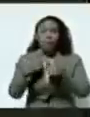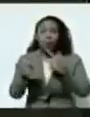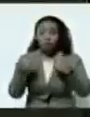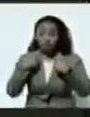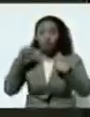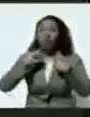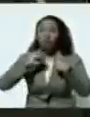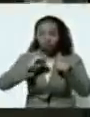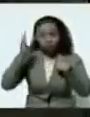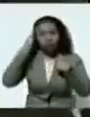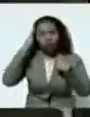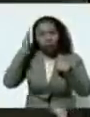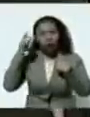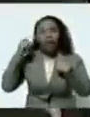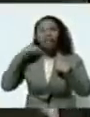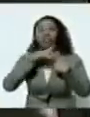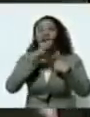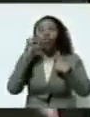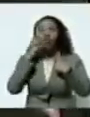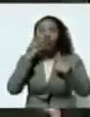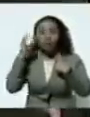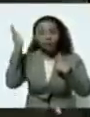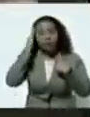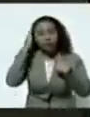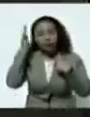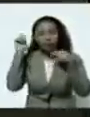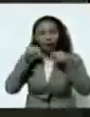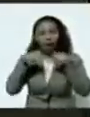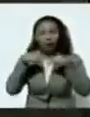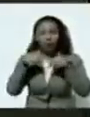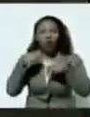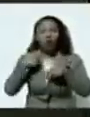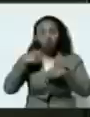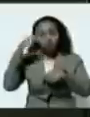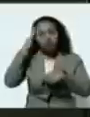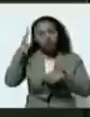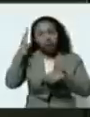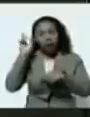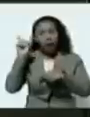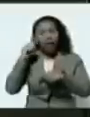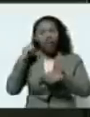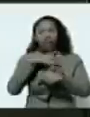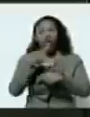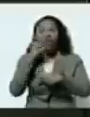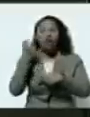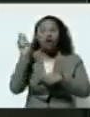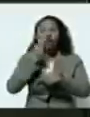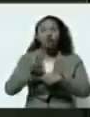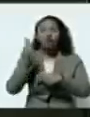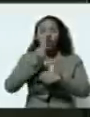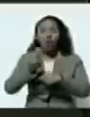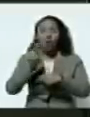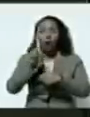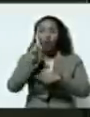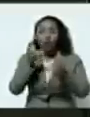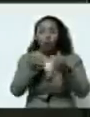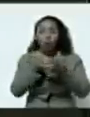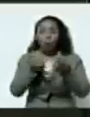sé que Iván Duque sabe de esto. Yo sí sé que Iván Duque utilizó a un